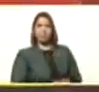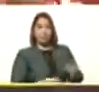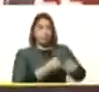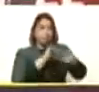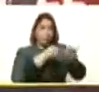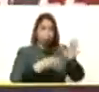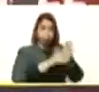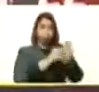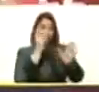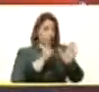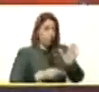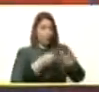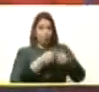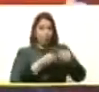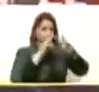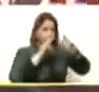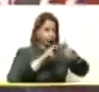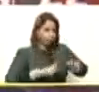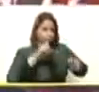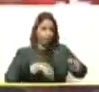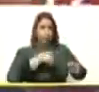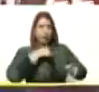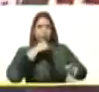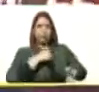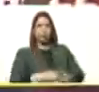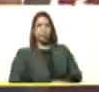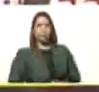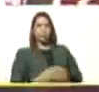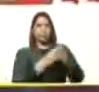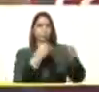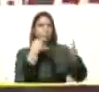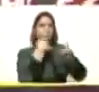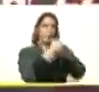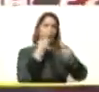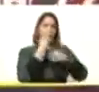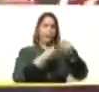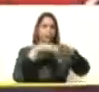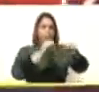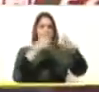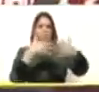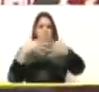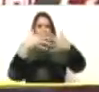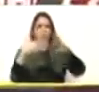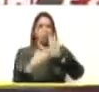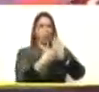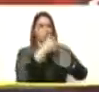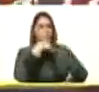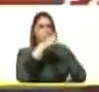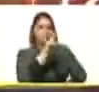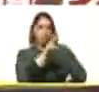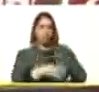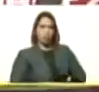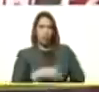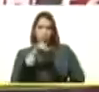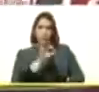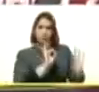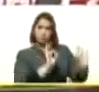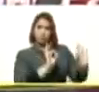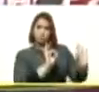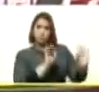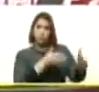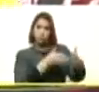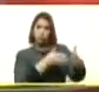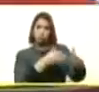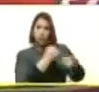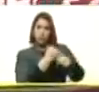reingeniería donde haya que hacerla y para resistir todos los embates que ha hecho el imperio contra el pueblo venezolano y especialmente contra